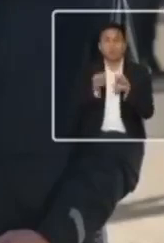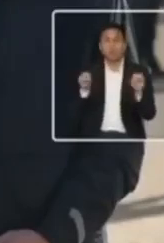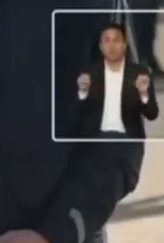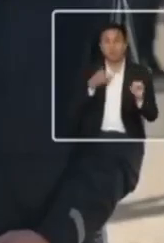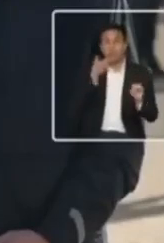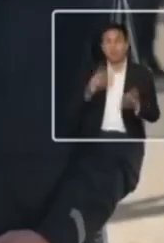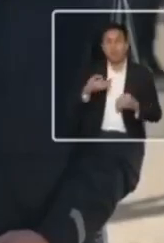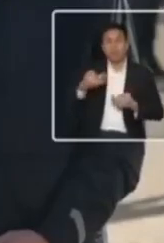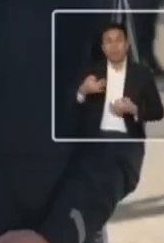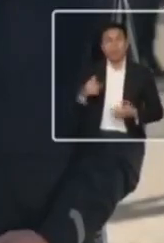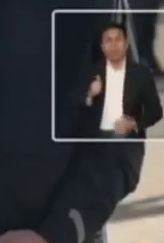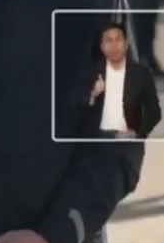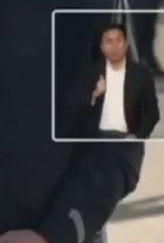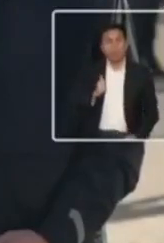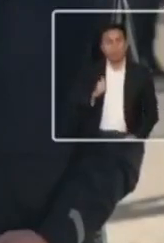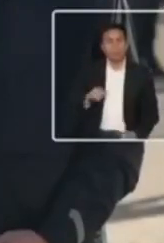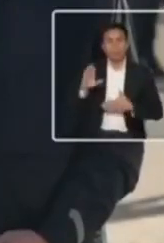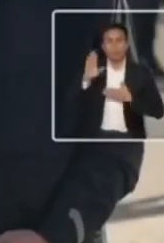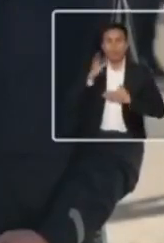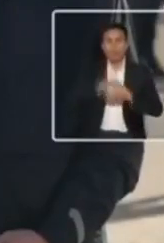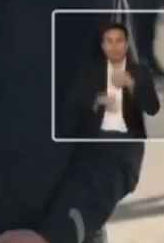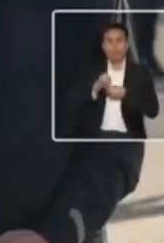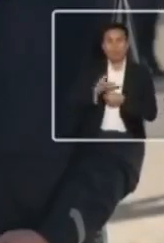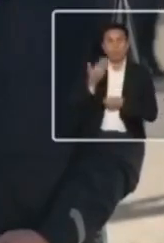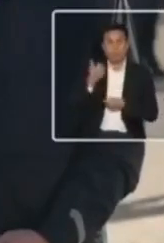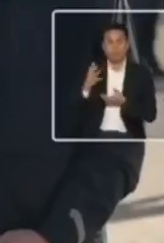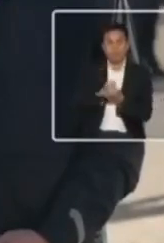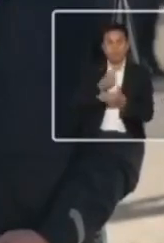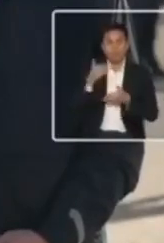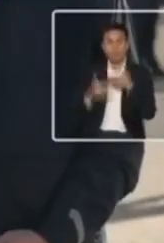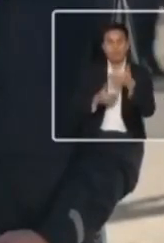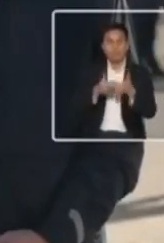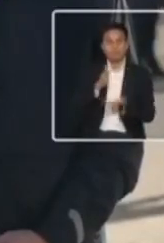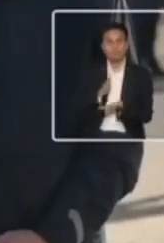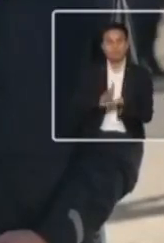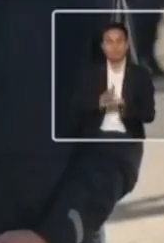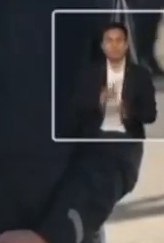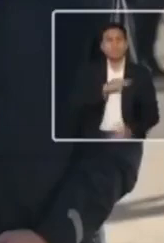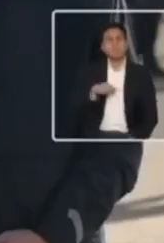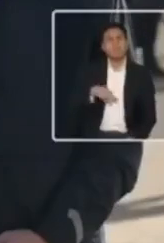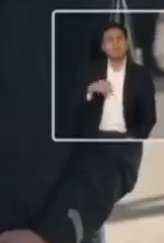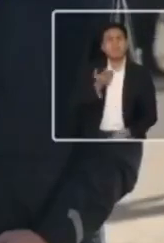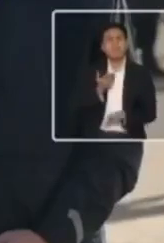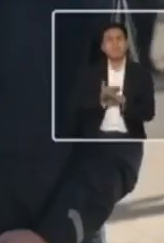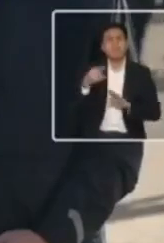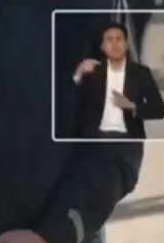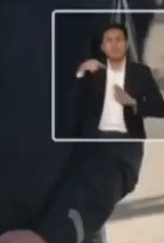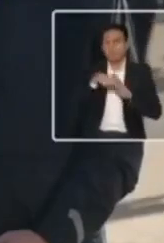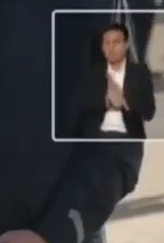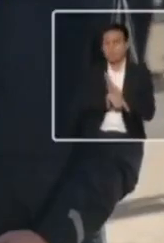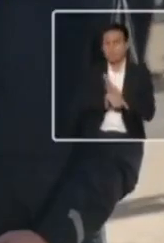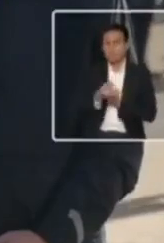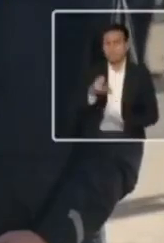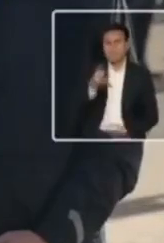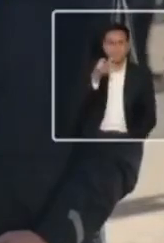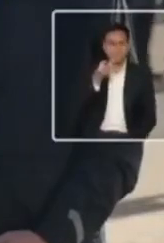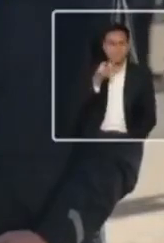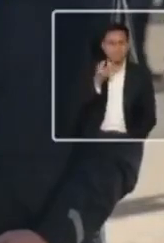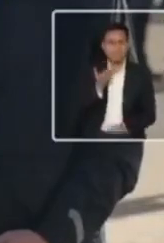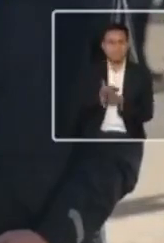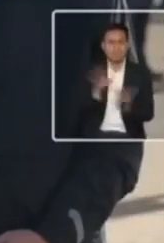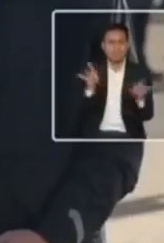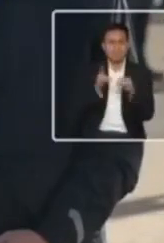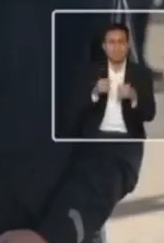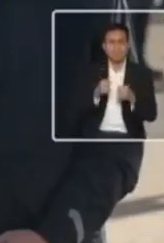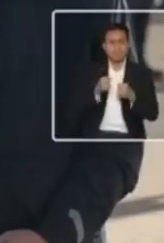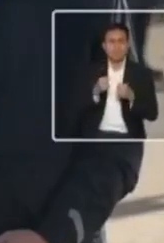se cumplen y lo que se comprometió el año pasado tenemos que sacarlo adelante. Ministra, quería pedirle si puede profundizar en lo que planteaba sobre pedir